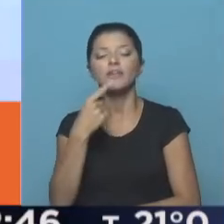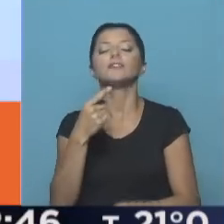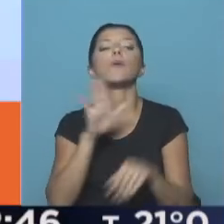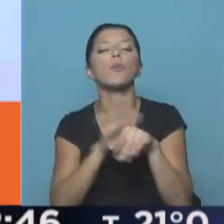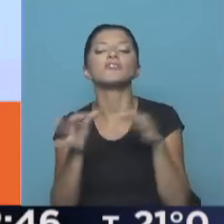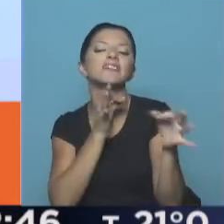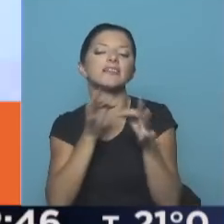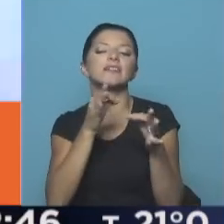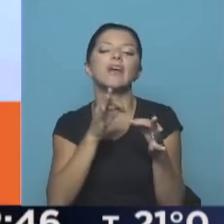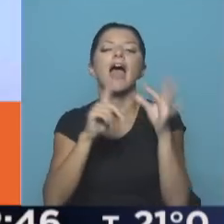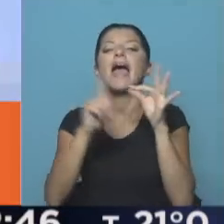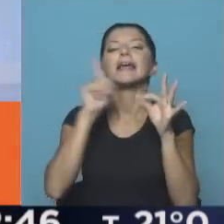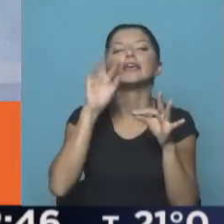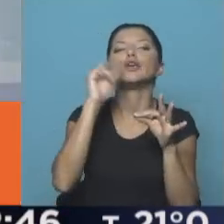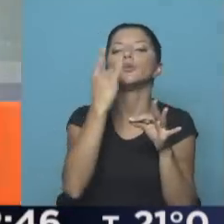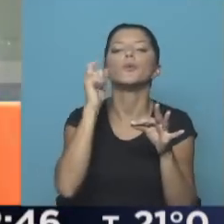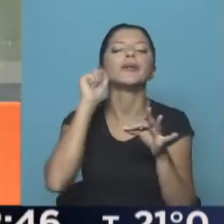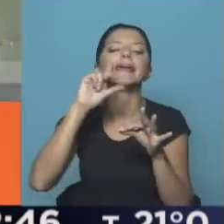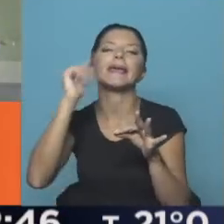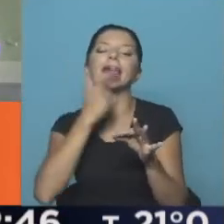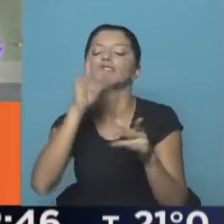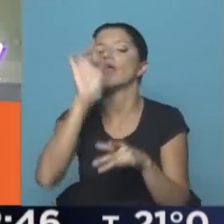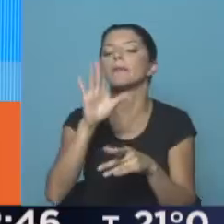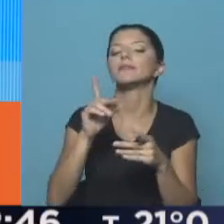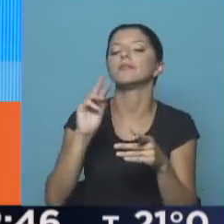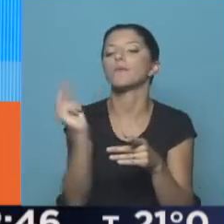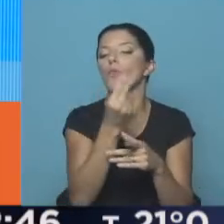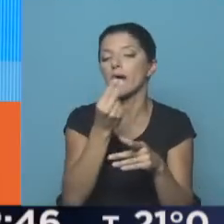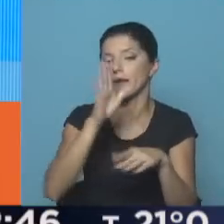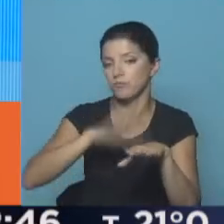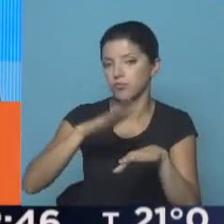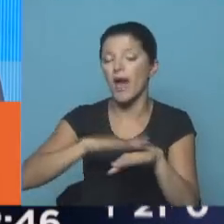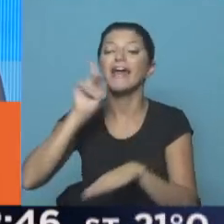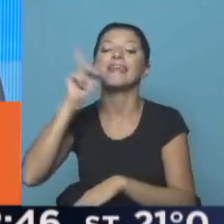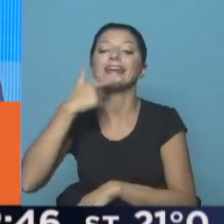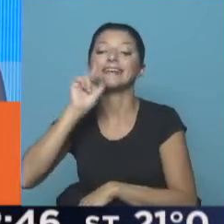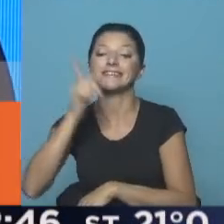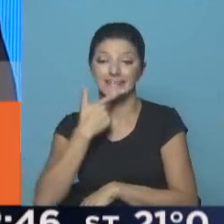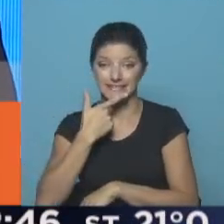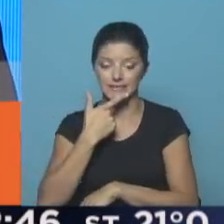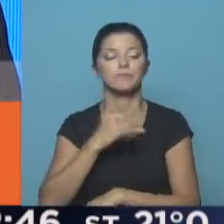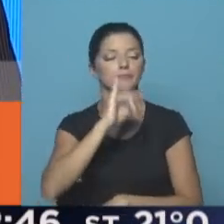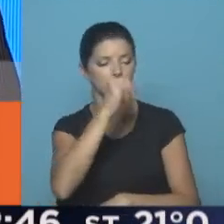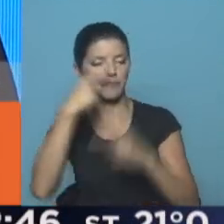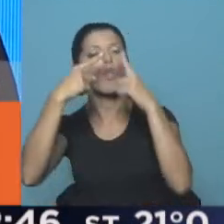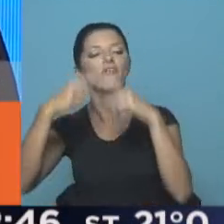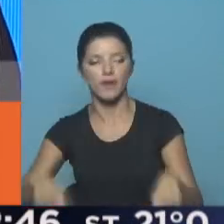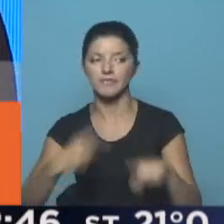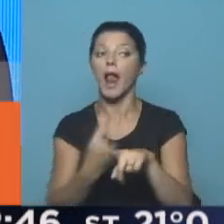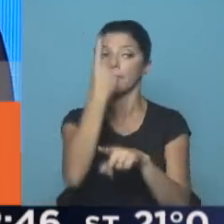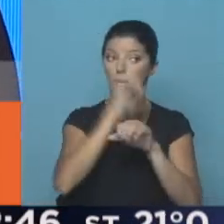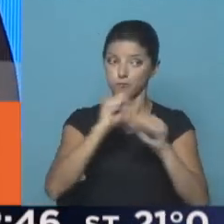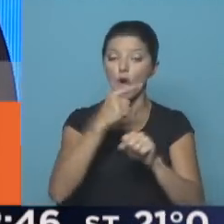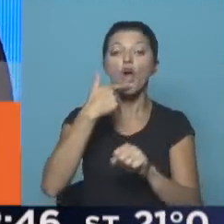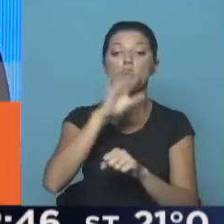En donde no hay víctimas más que miembros de... Claro, pero la diferencia con Daesh. Siria, que es justamente el tema de discusión en este momento